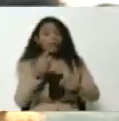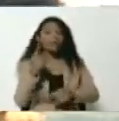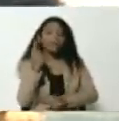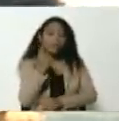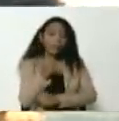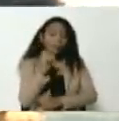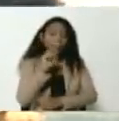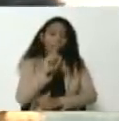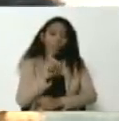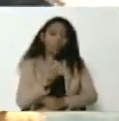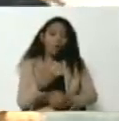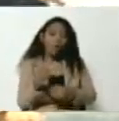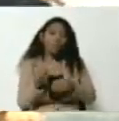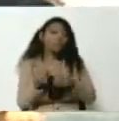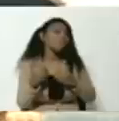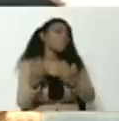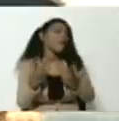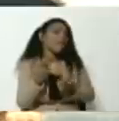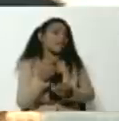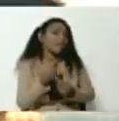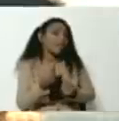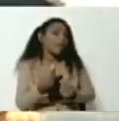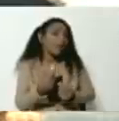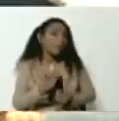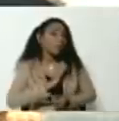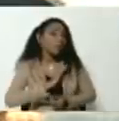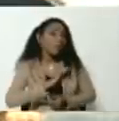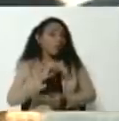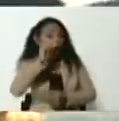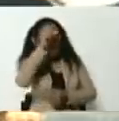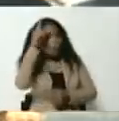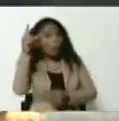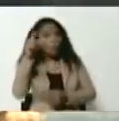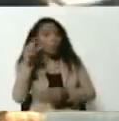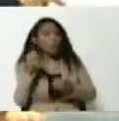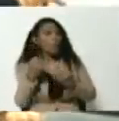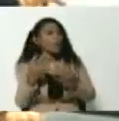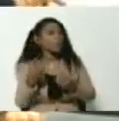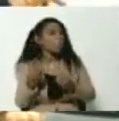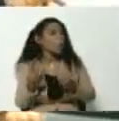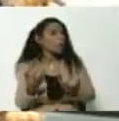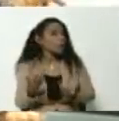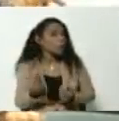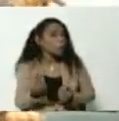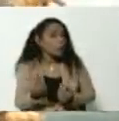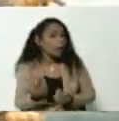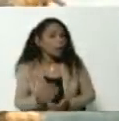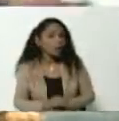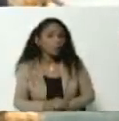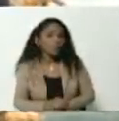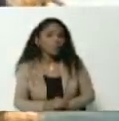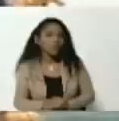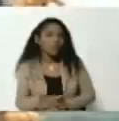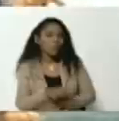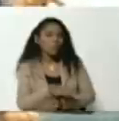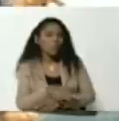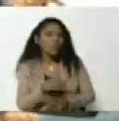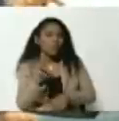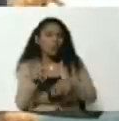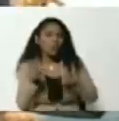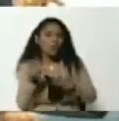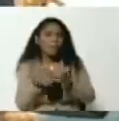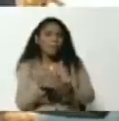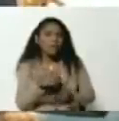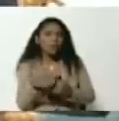preguntarse cuánta de esa plata se ha apropiado a Leopoldo López. ¿Cuánta plata de esa? ¿De dónde saca esos 12 mil dólares